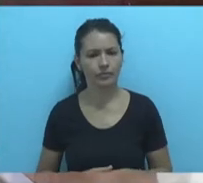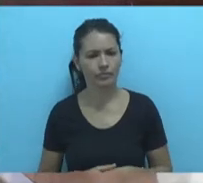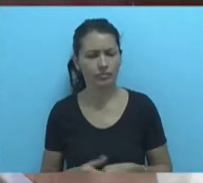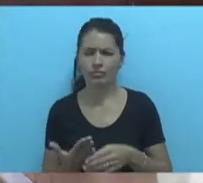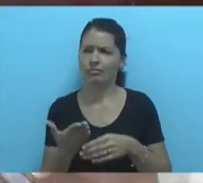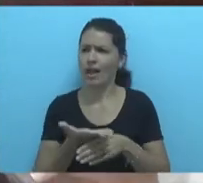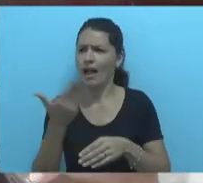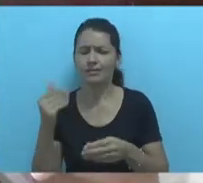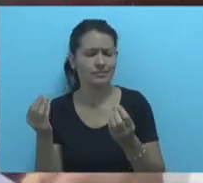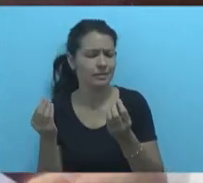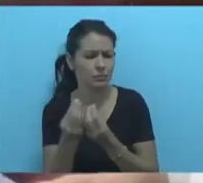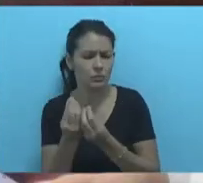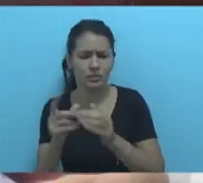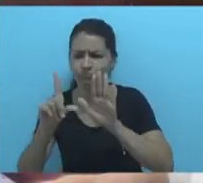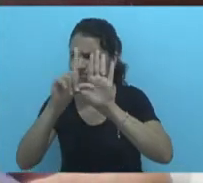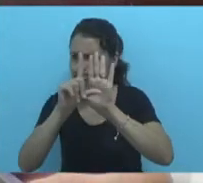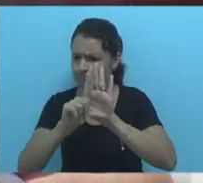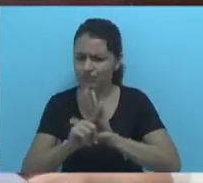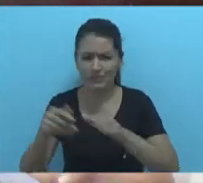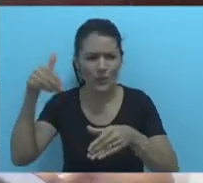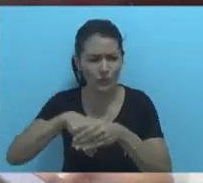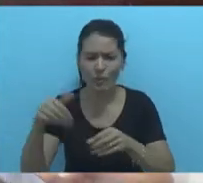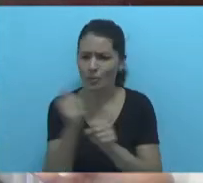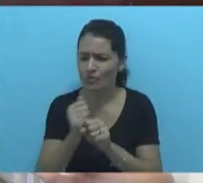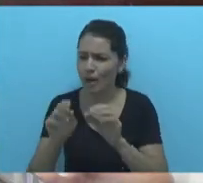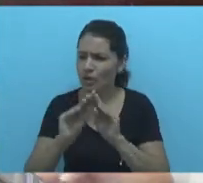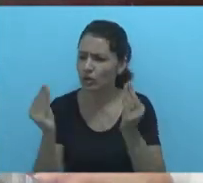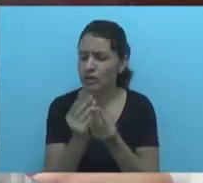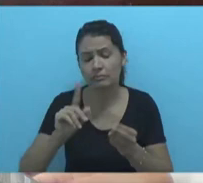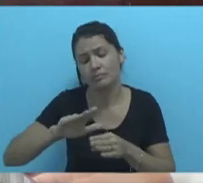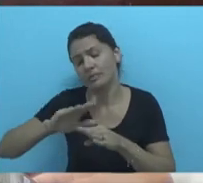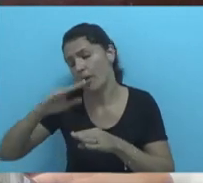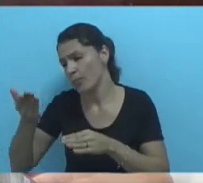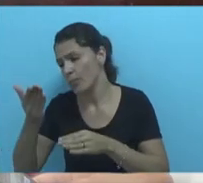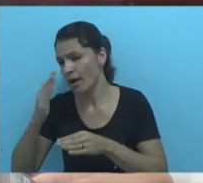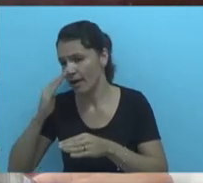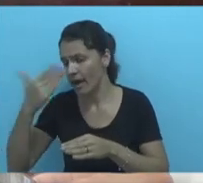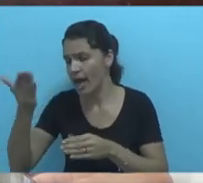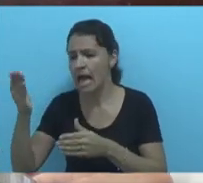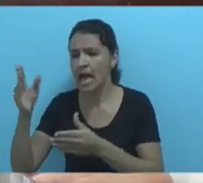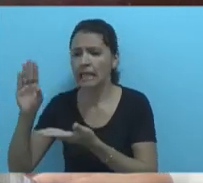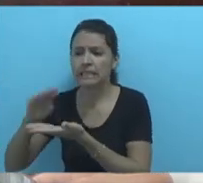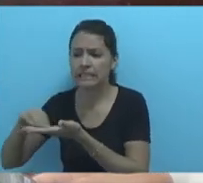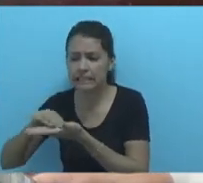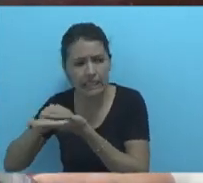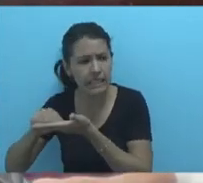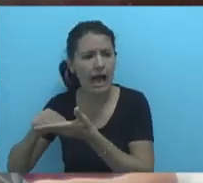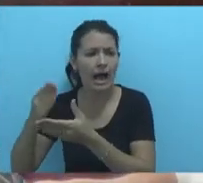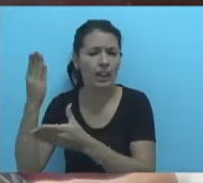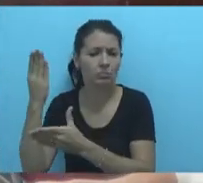unanimidad en la Cámara de Diputados y después el Senado las duerme y demás. Hay que hacerse